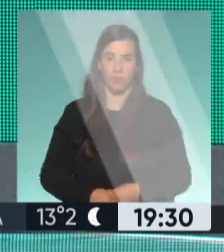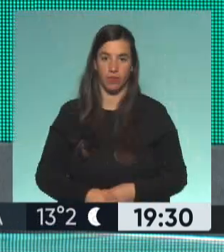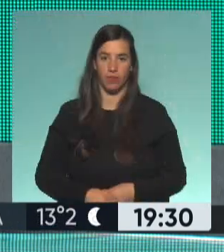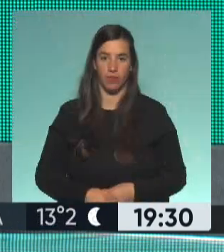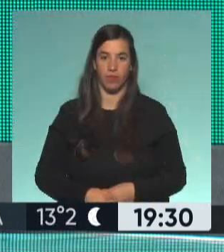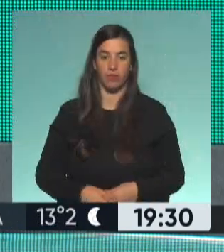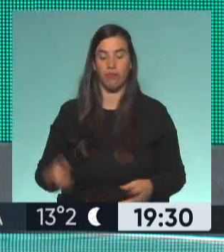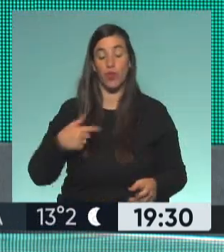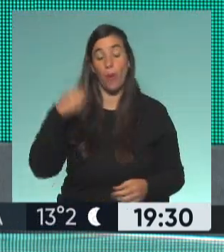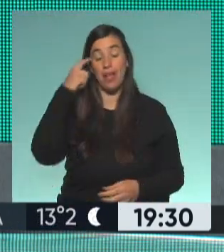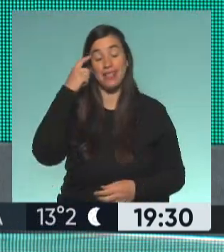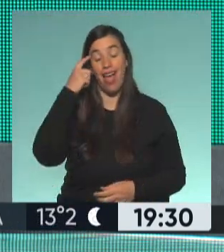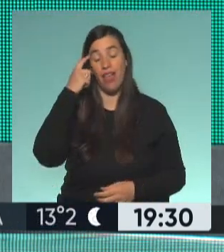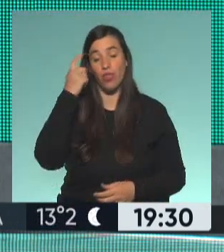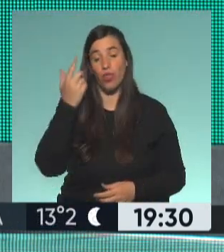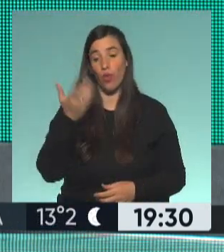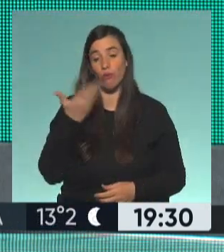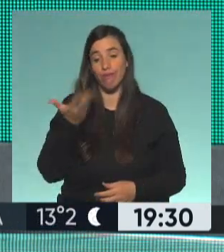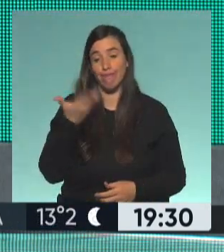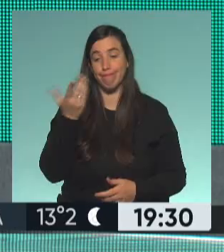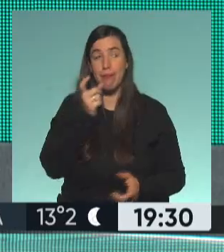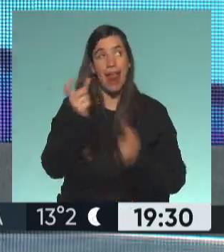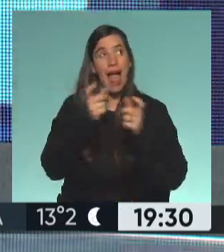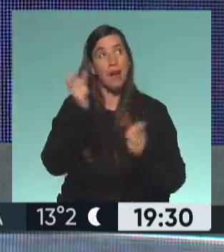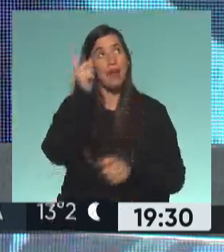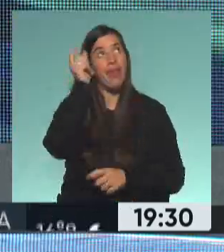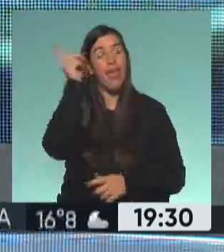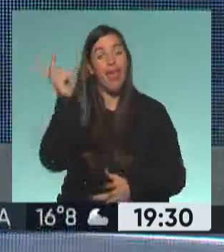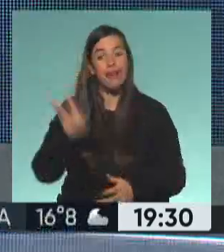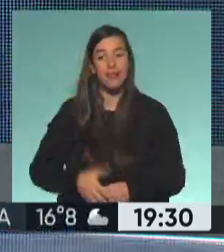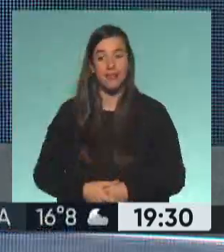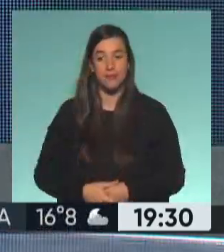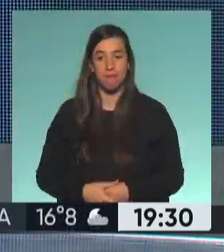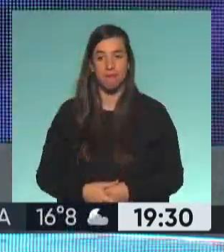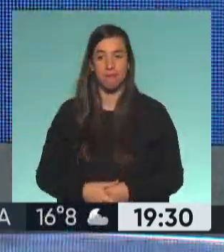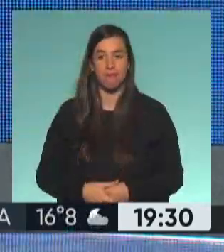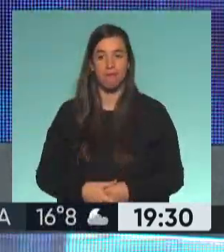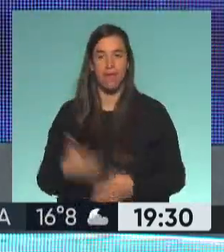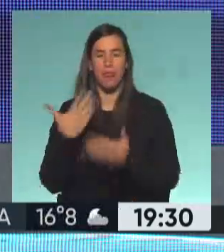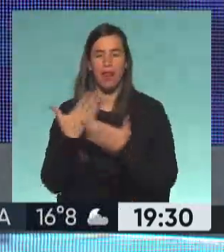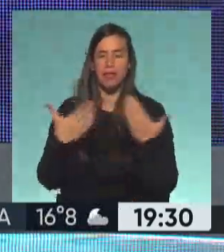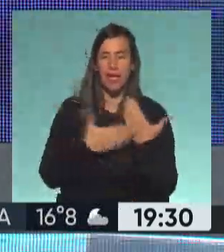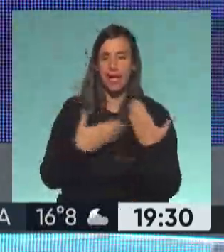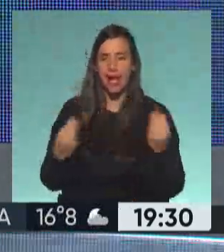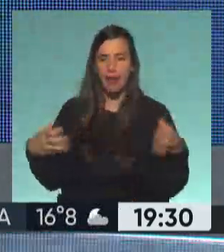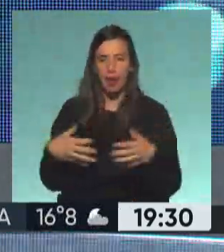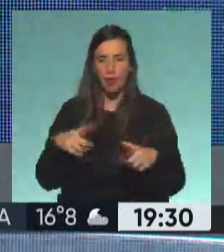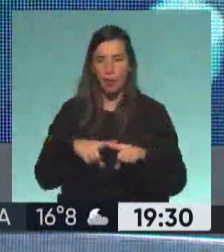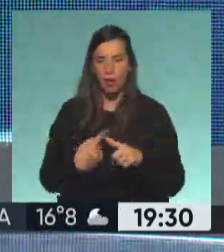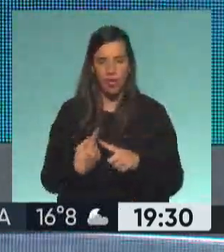piensa en voz alta, con la palabra, con las ideas. Las derechas y las izquierdas no es solamente un invento del siglo XX,